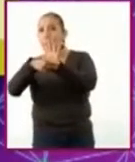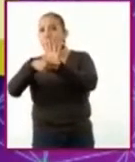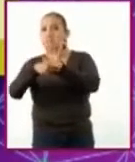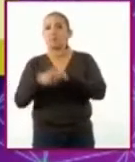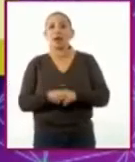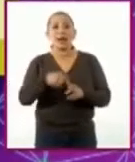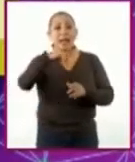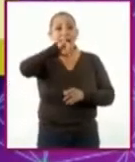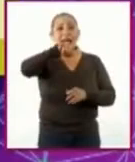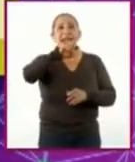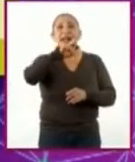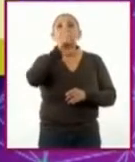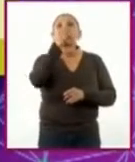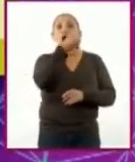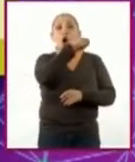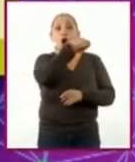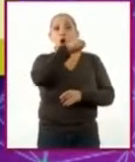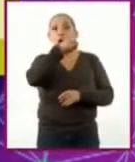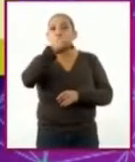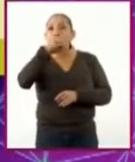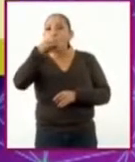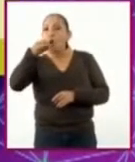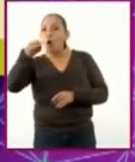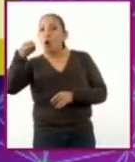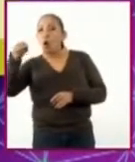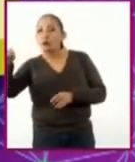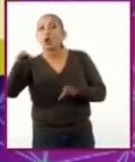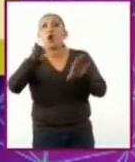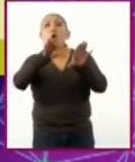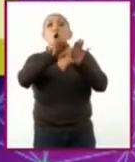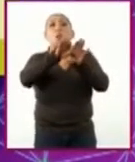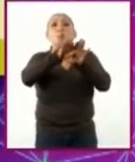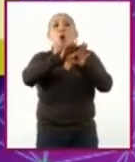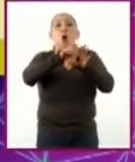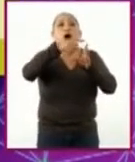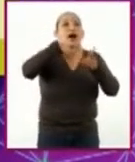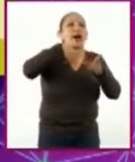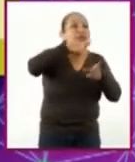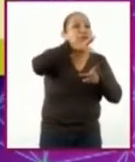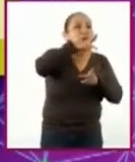Jerarquía es un orden, en este caso, el orden en que deberán